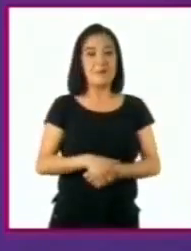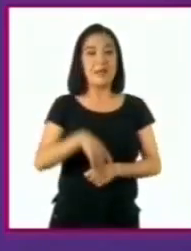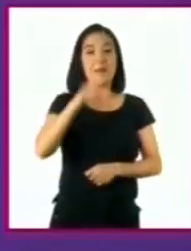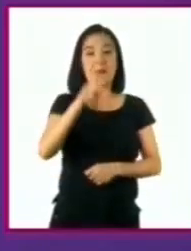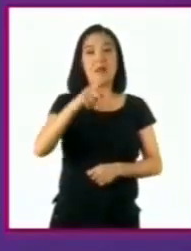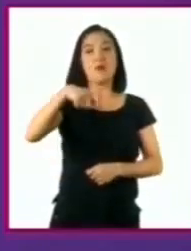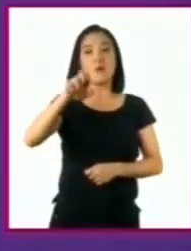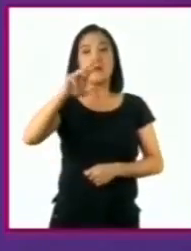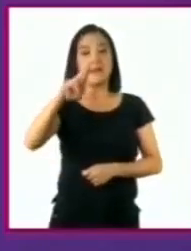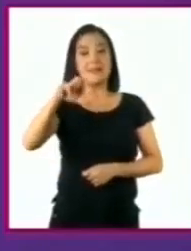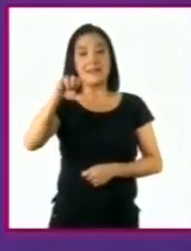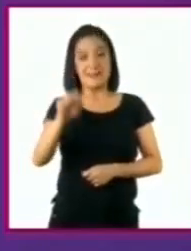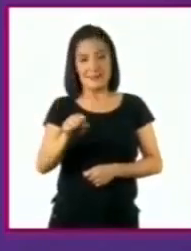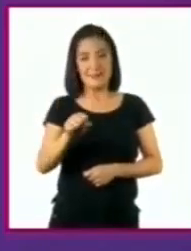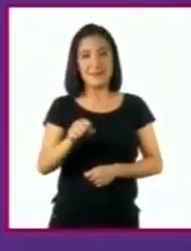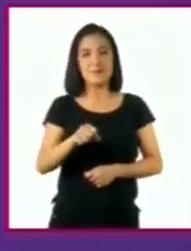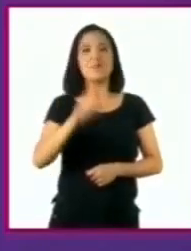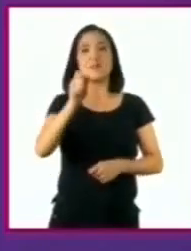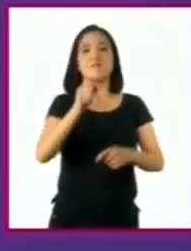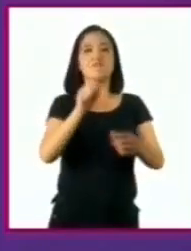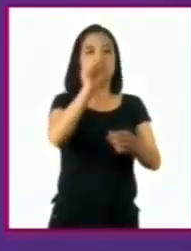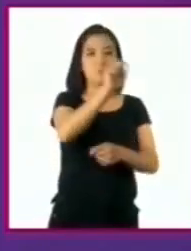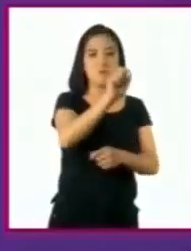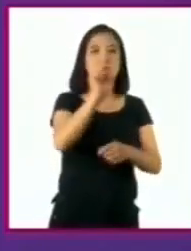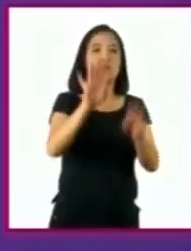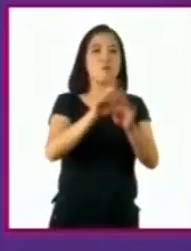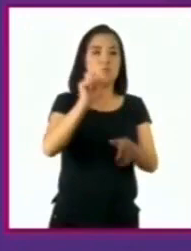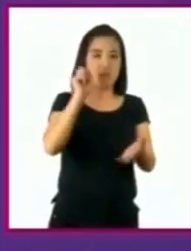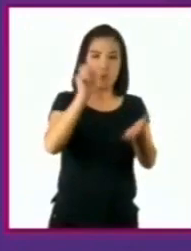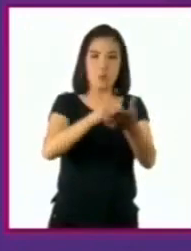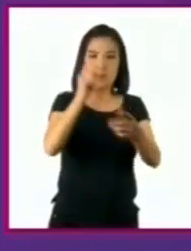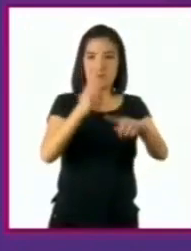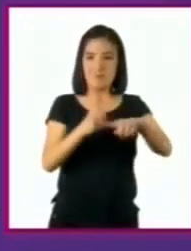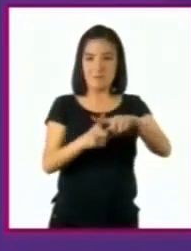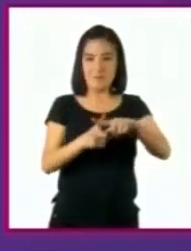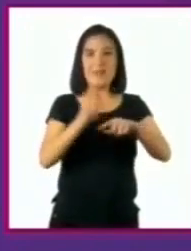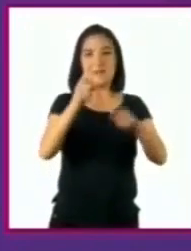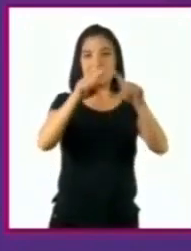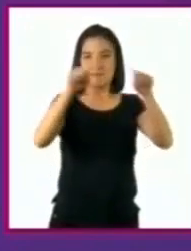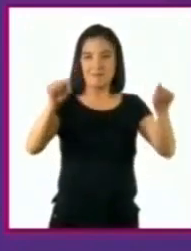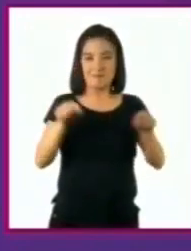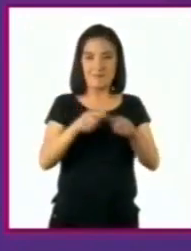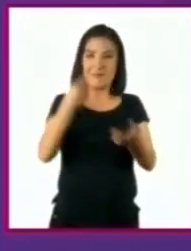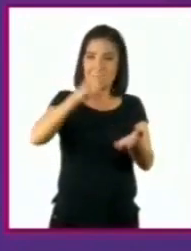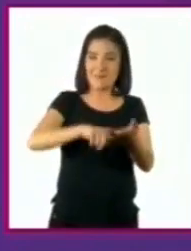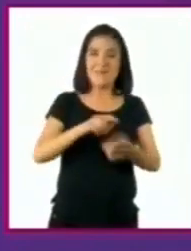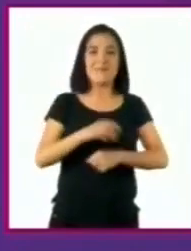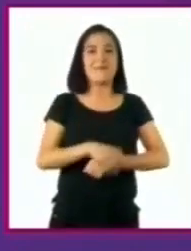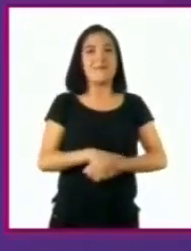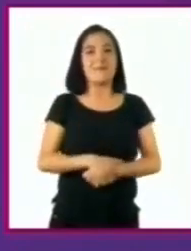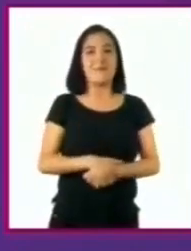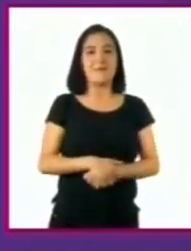Q, R y S son puntos medios de los lados del cuadrilátero.